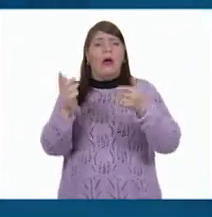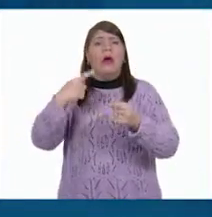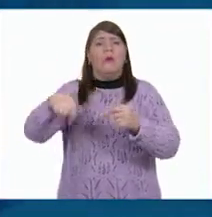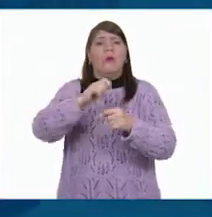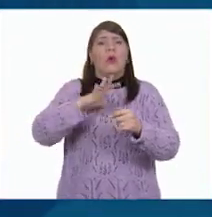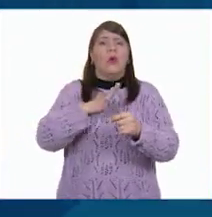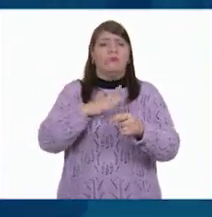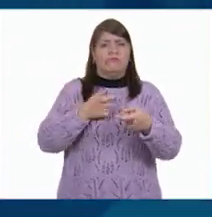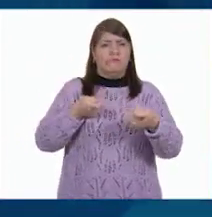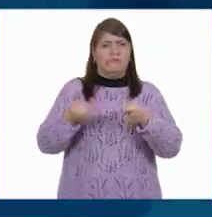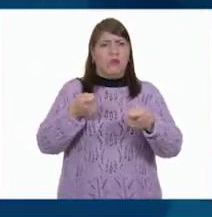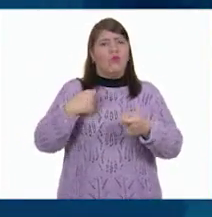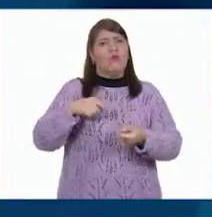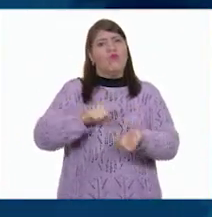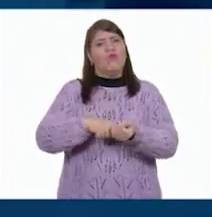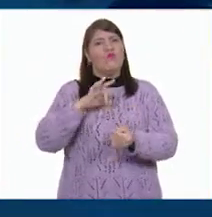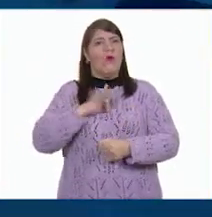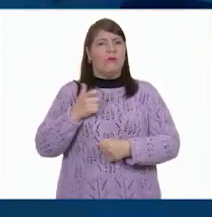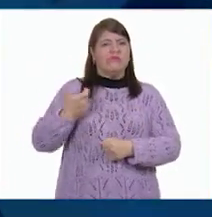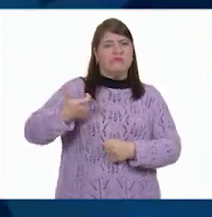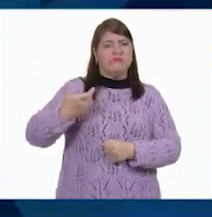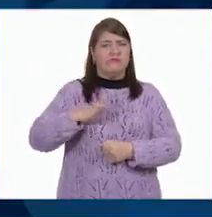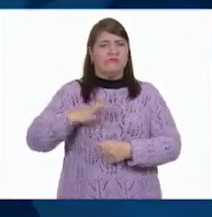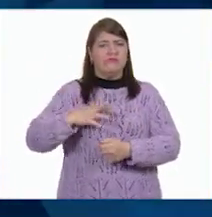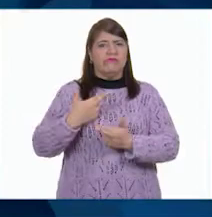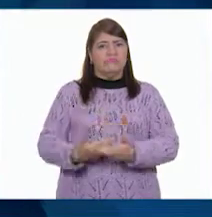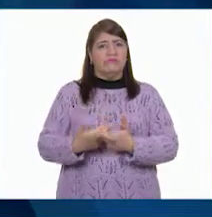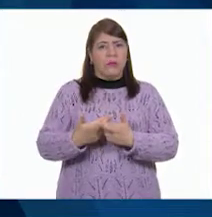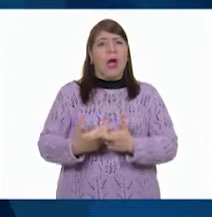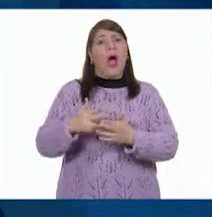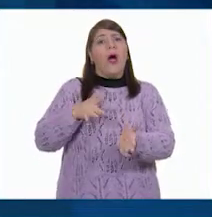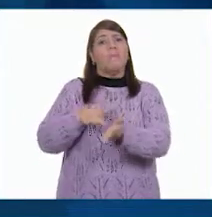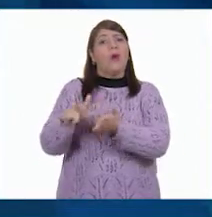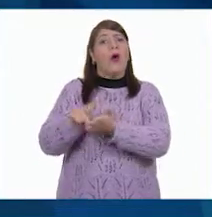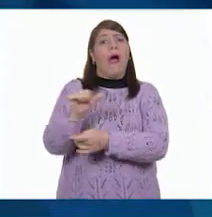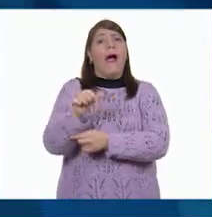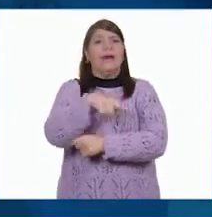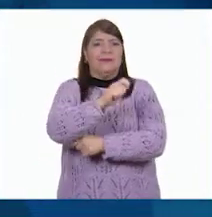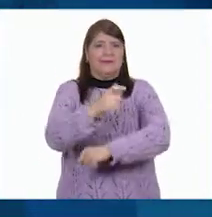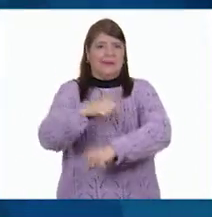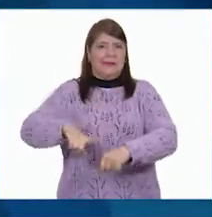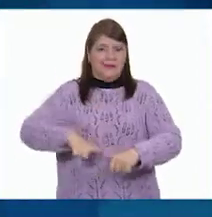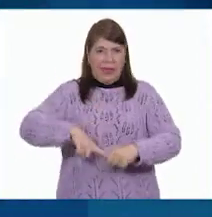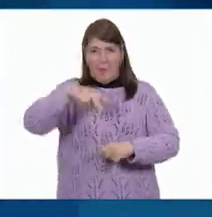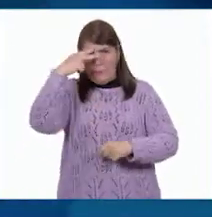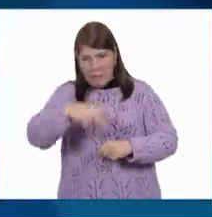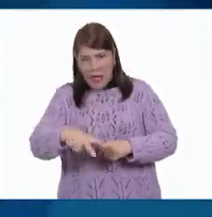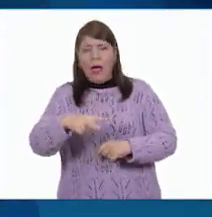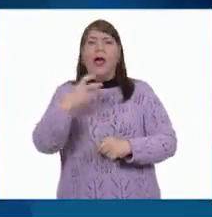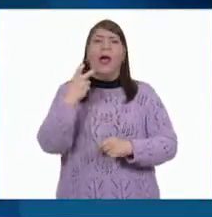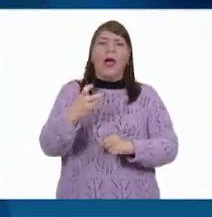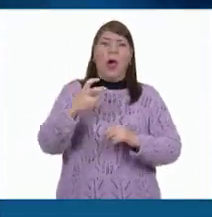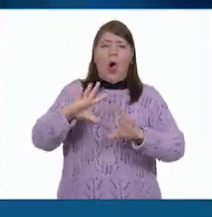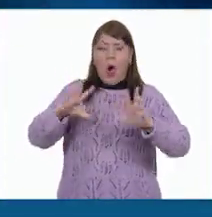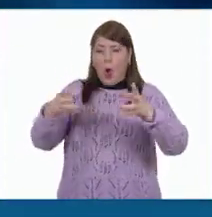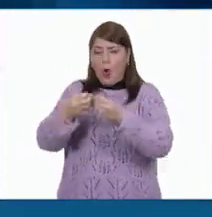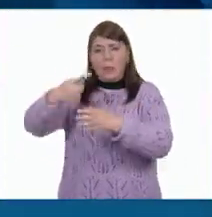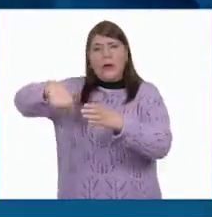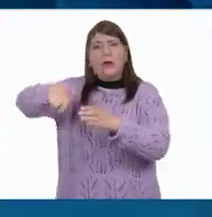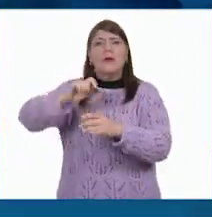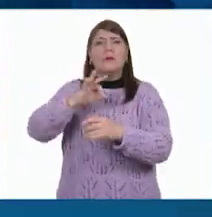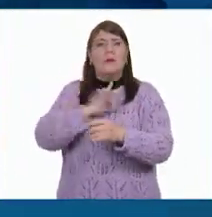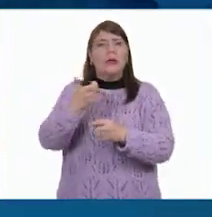fuertes recursos monetarios, apoyada incondicionalmente por el gobierno, cerrado círculo en el cual recaían todas las bondades